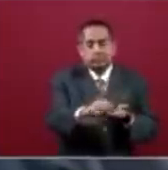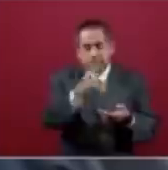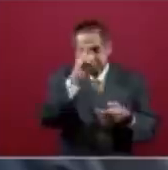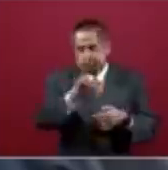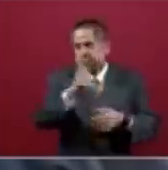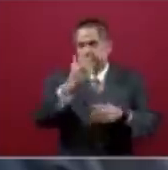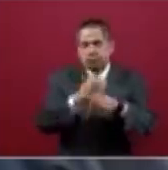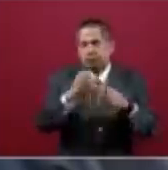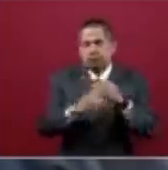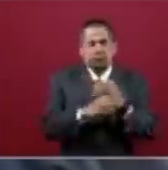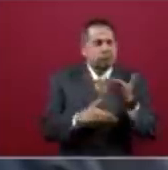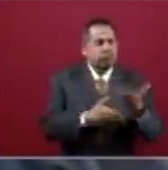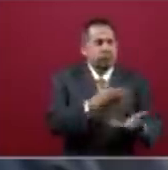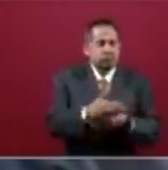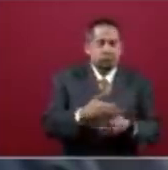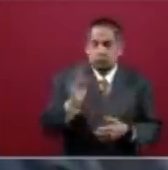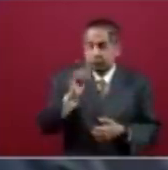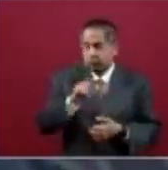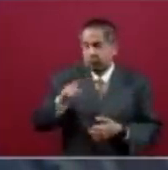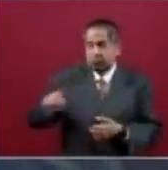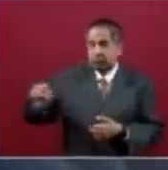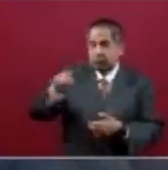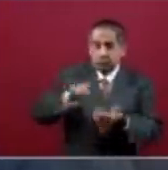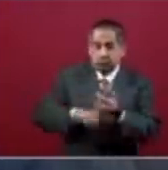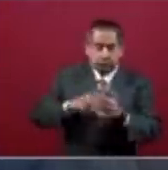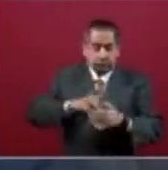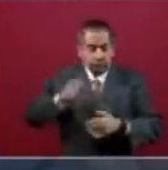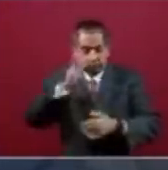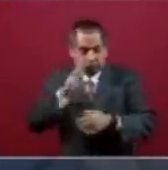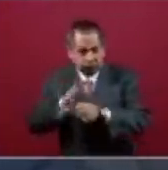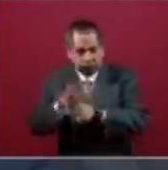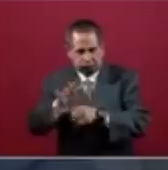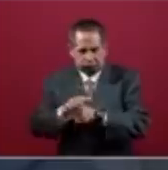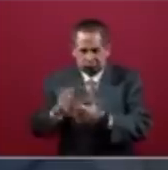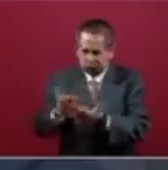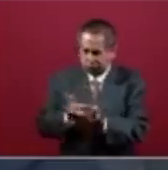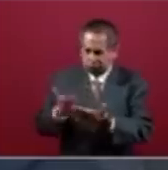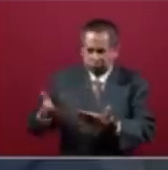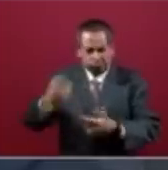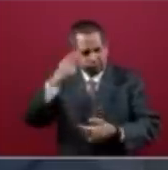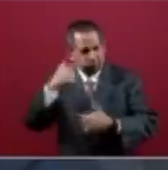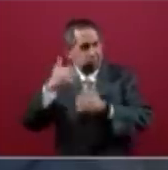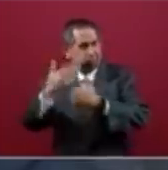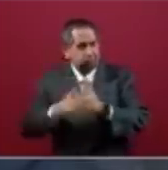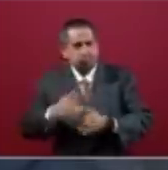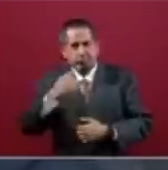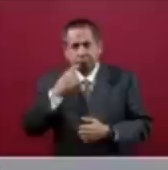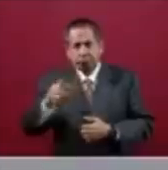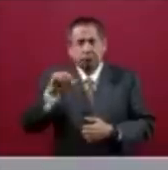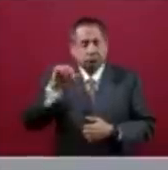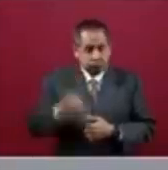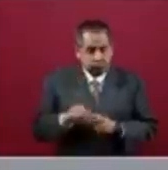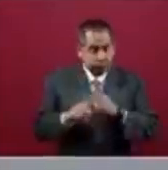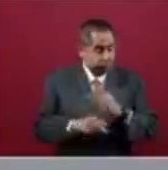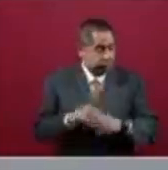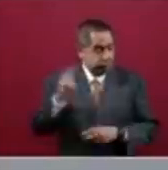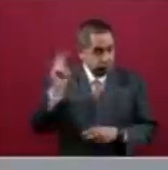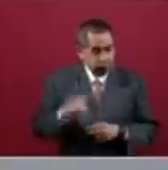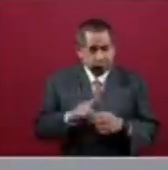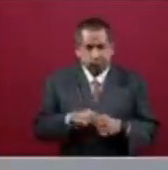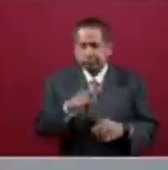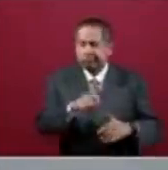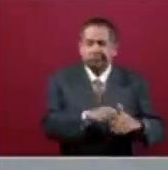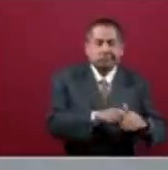de servicios. A ver si ustedes tienen las pruebas suficientes para la denuncia que se va a presentar hoy de que realmente haya sido para